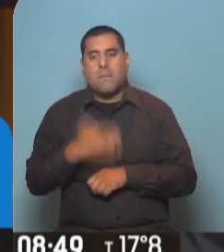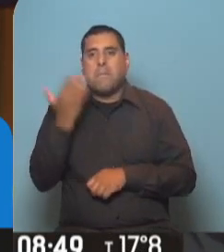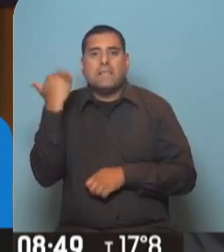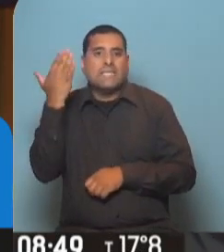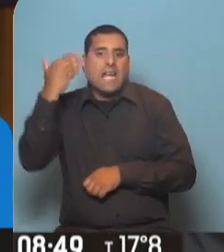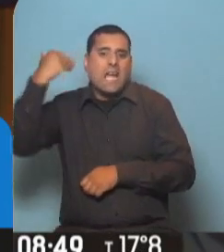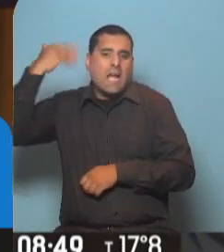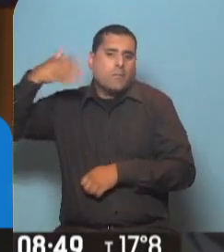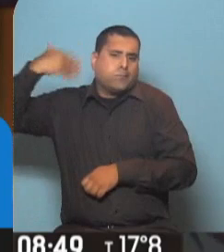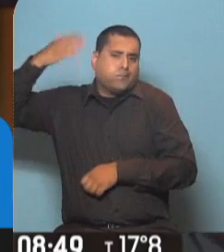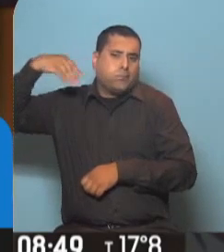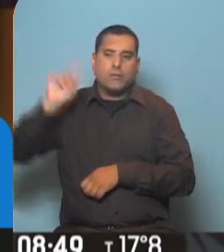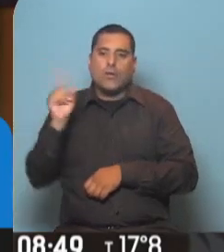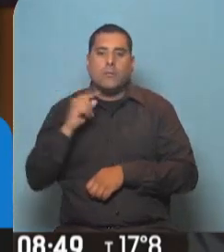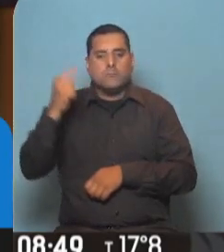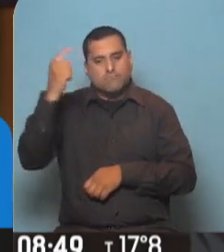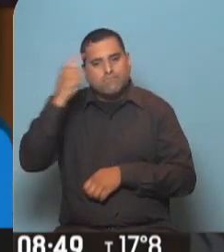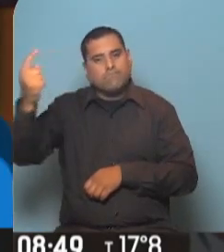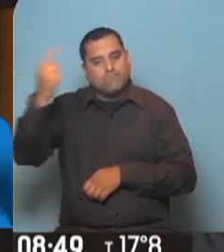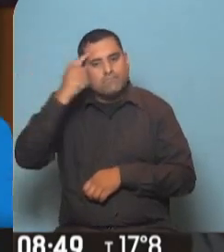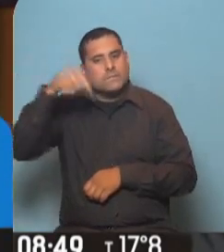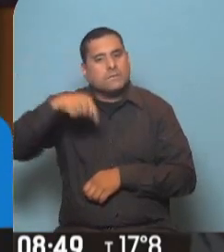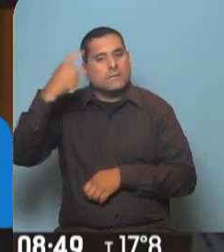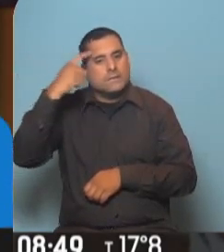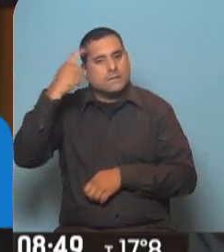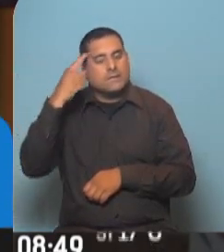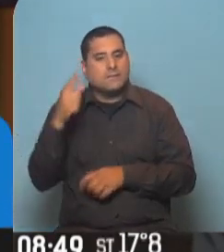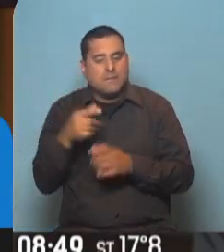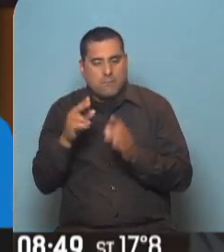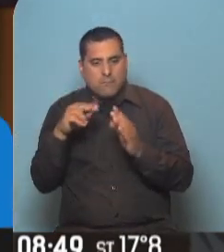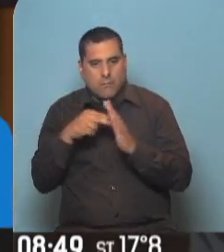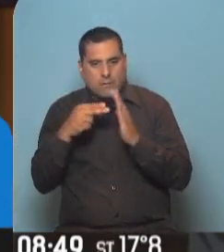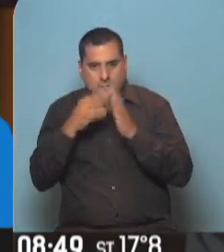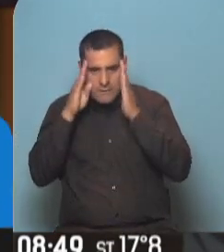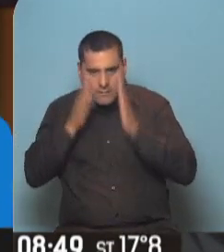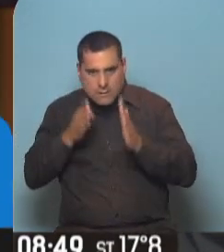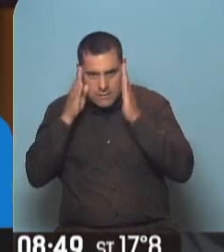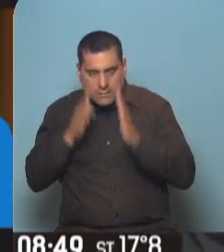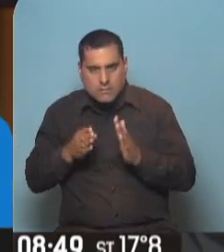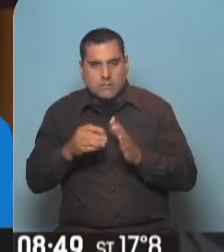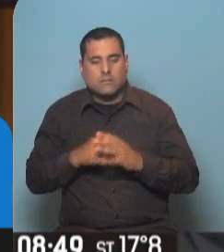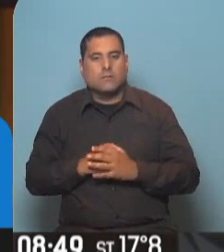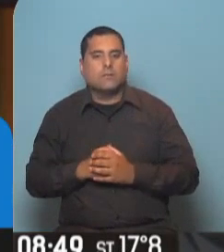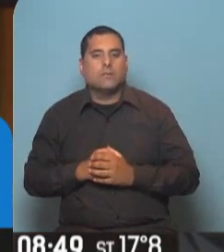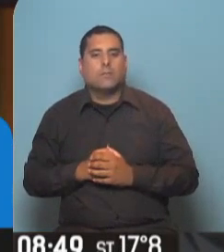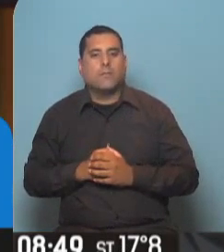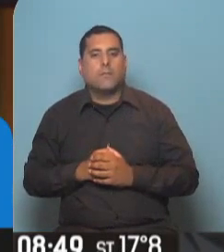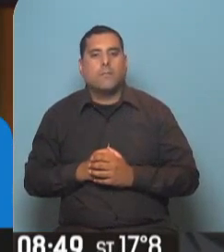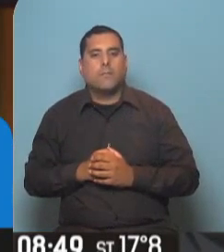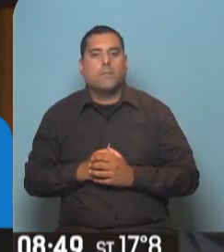aparente contradicción pero que al mismo tiempo sitúa por ahí un núcleo del problema de los pasados que se vuelven presentes